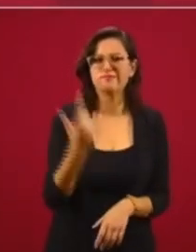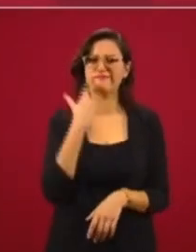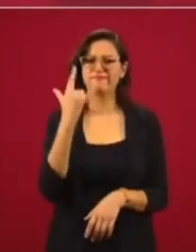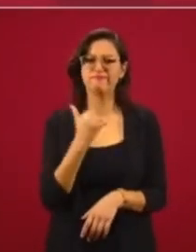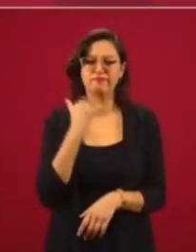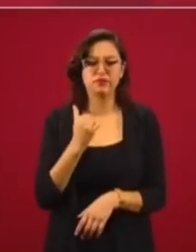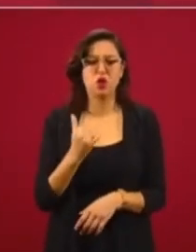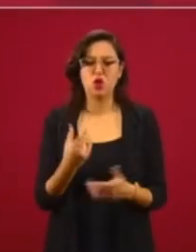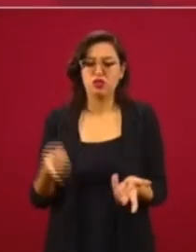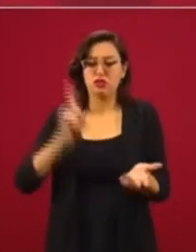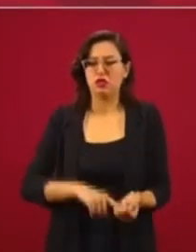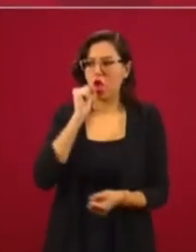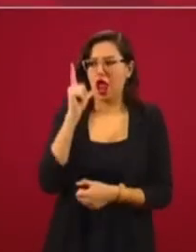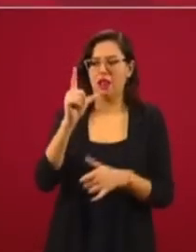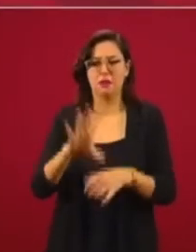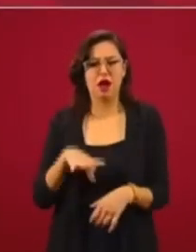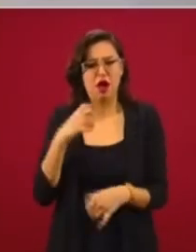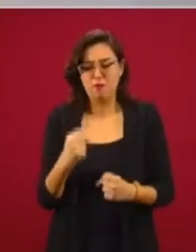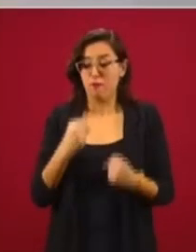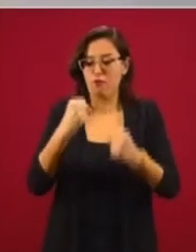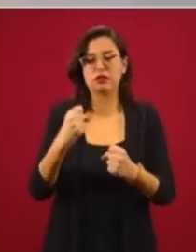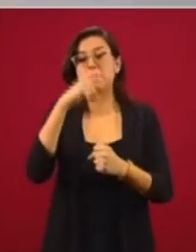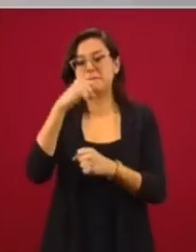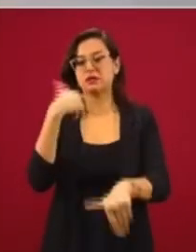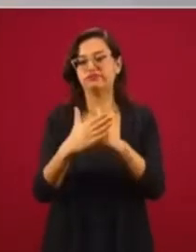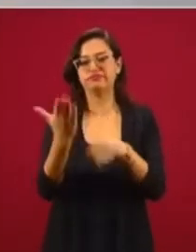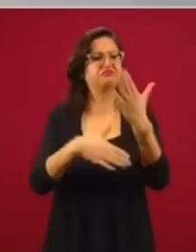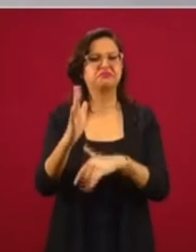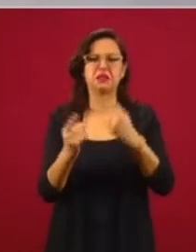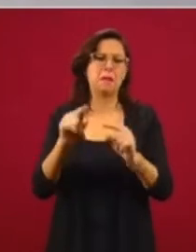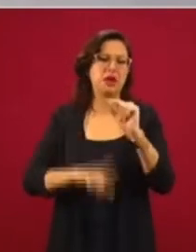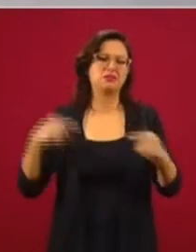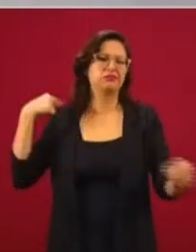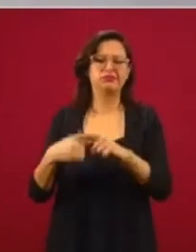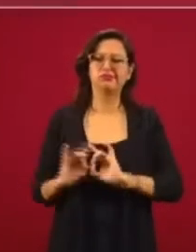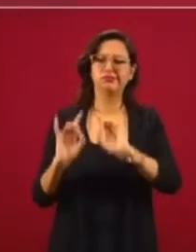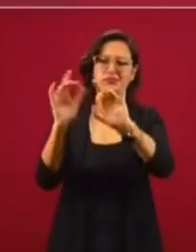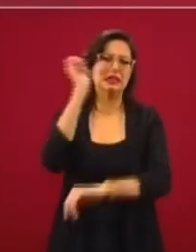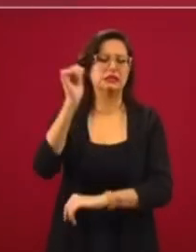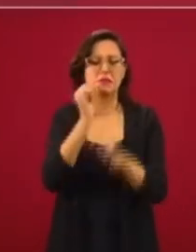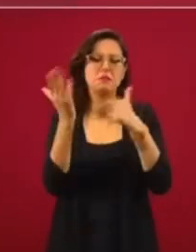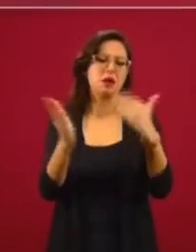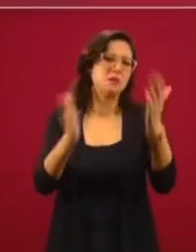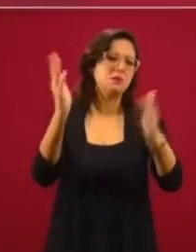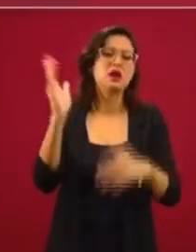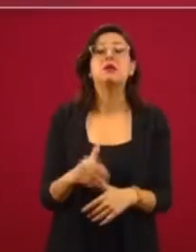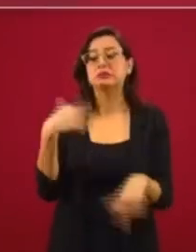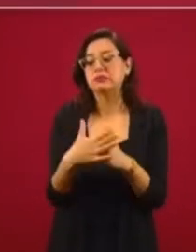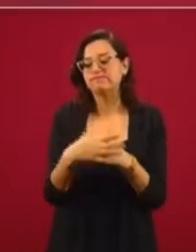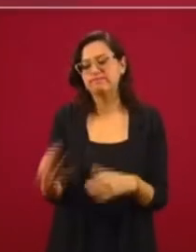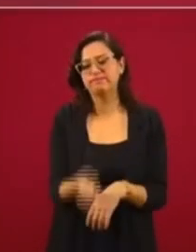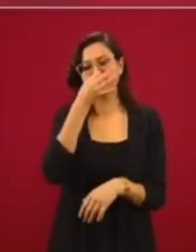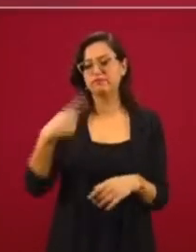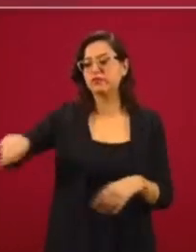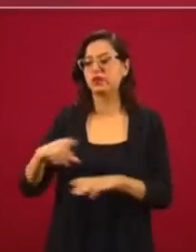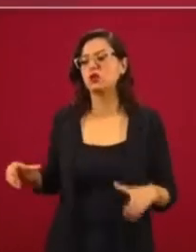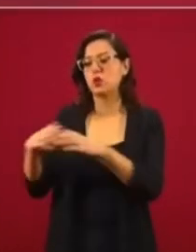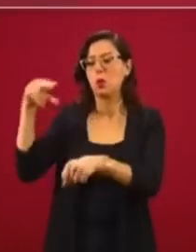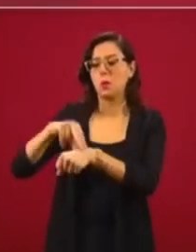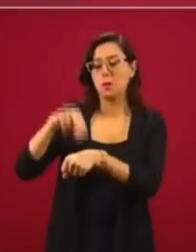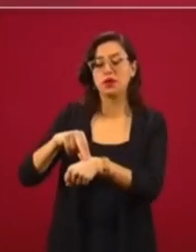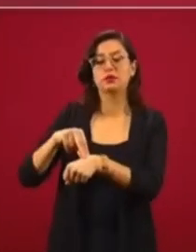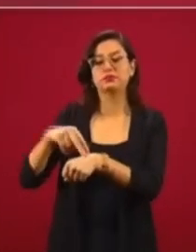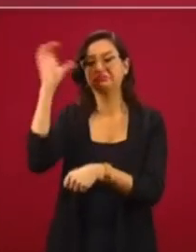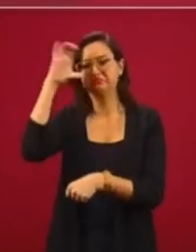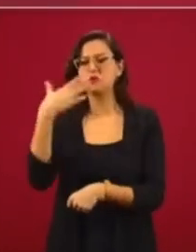para salir adelante, como hemos salido siempre ante cualquier adversidad. Y ya falta poco, según los médicos,